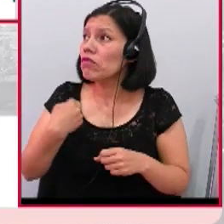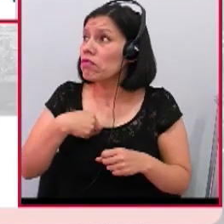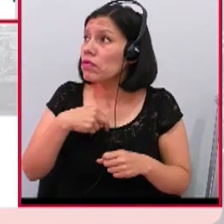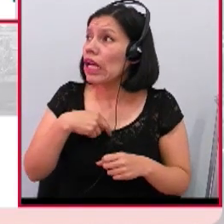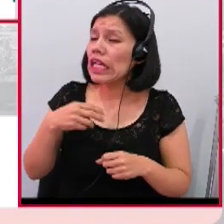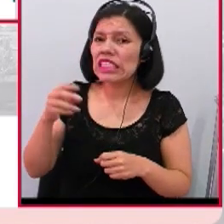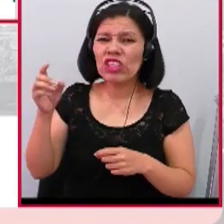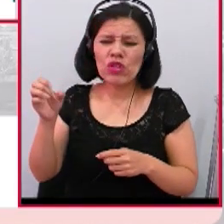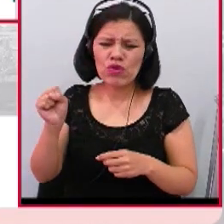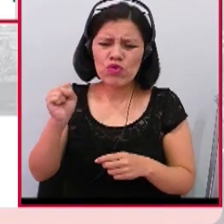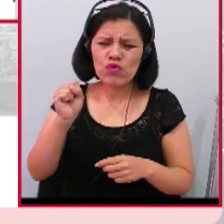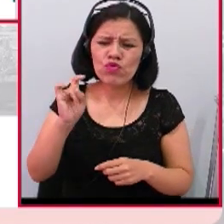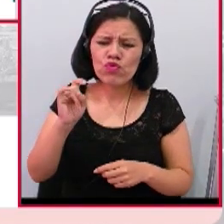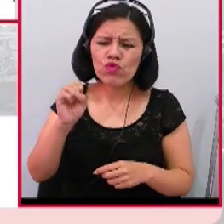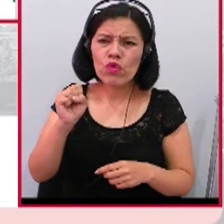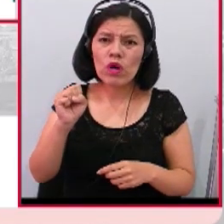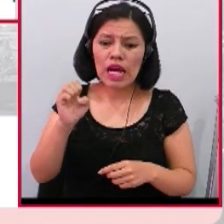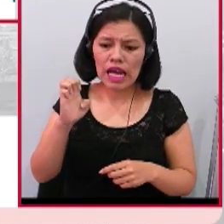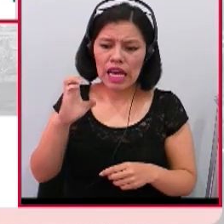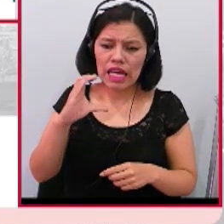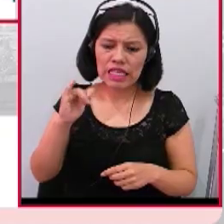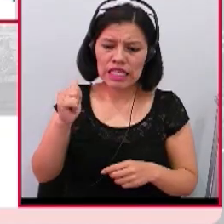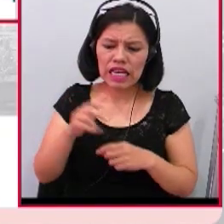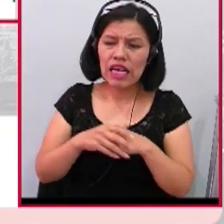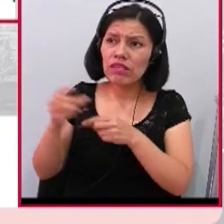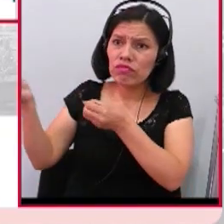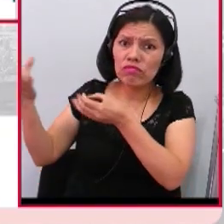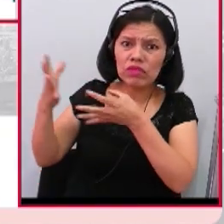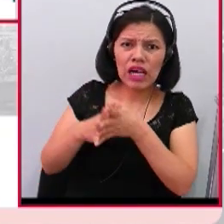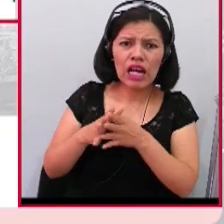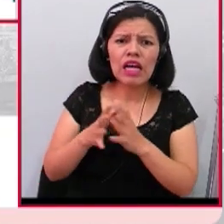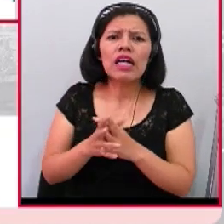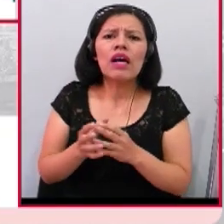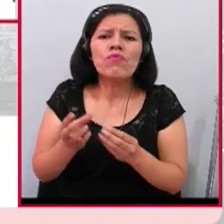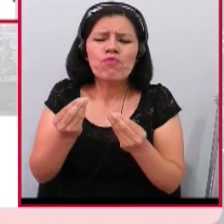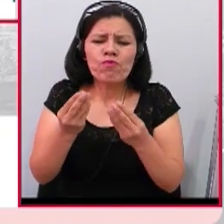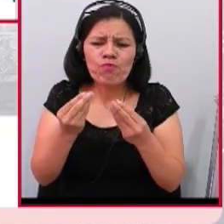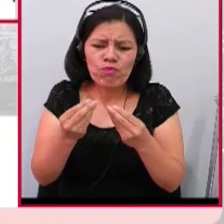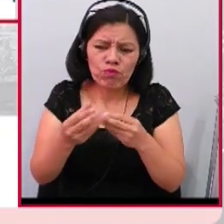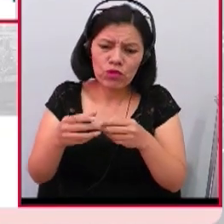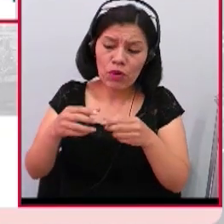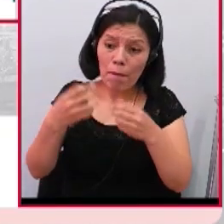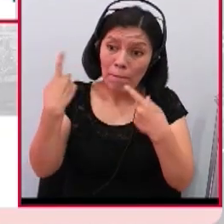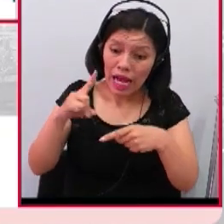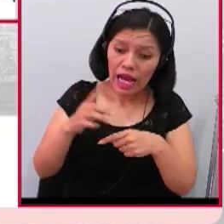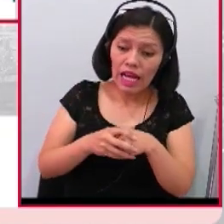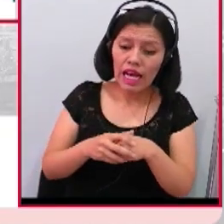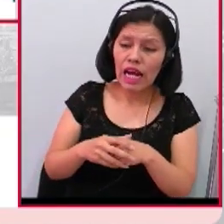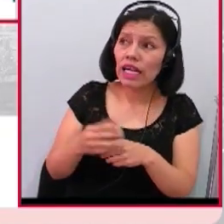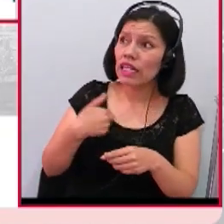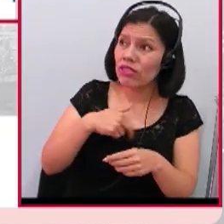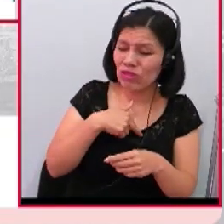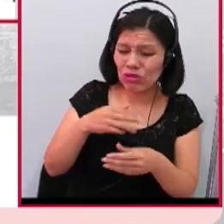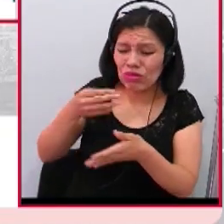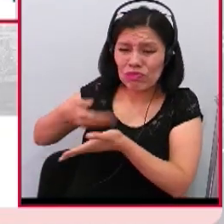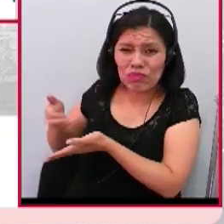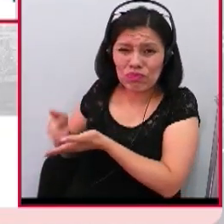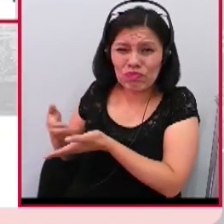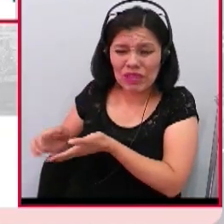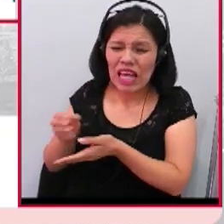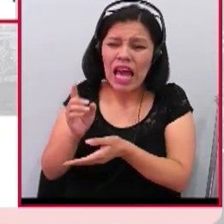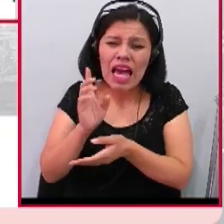ver las etapas finales del soplado de cobre y de escoria. La implementación de recubrimientos temporales, que nosotros llamamos